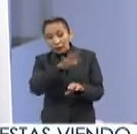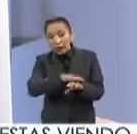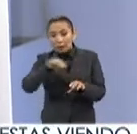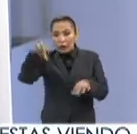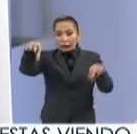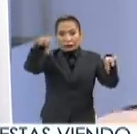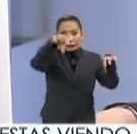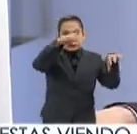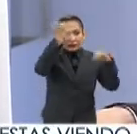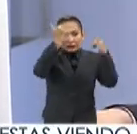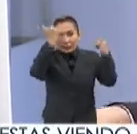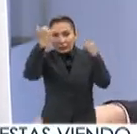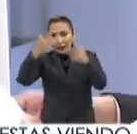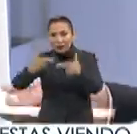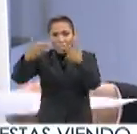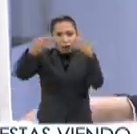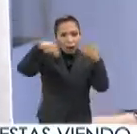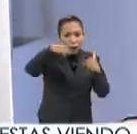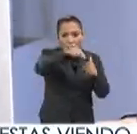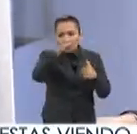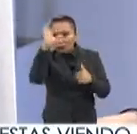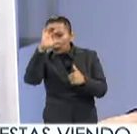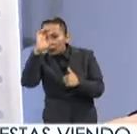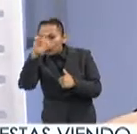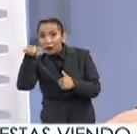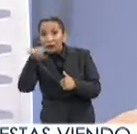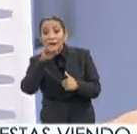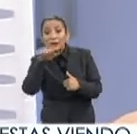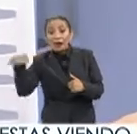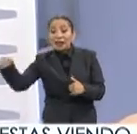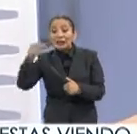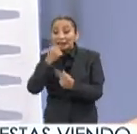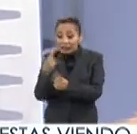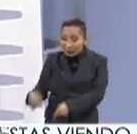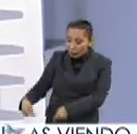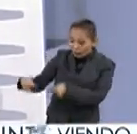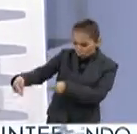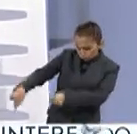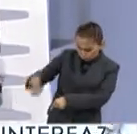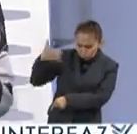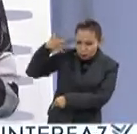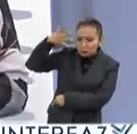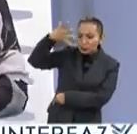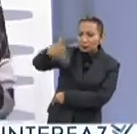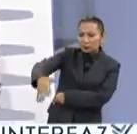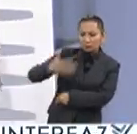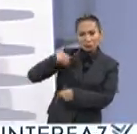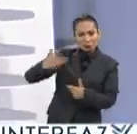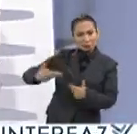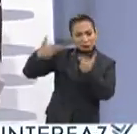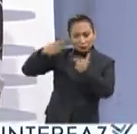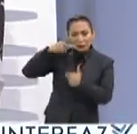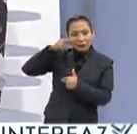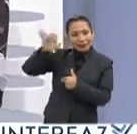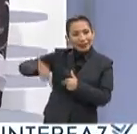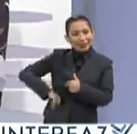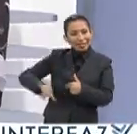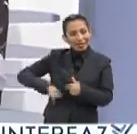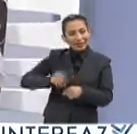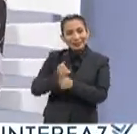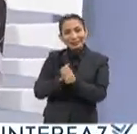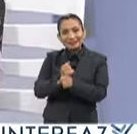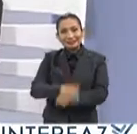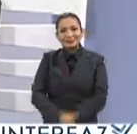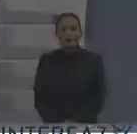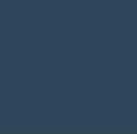son más las iniciativas que promueven la cultura, incluso desde los niños, para que se conviertan en emprendedores. Veamos este interesante